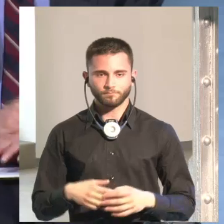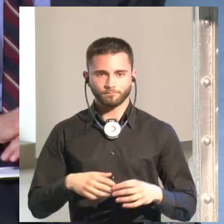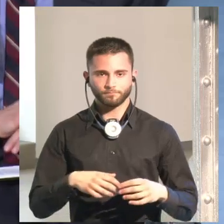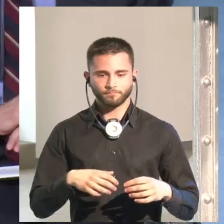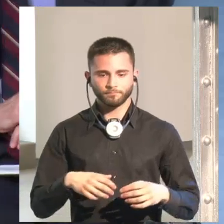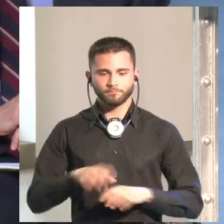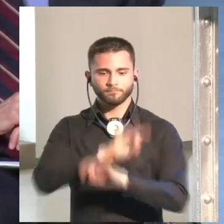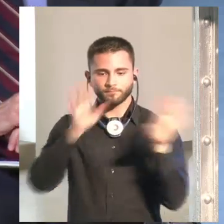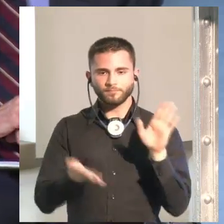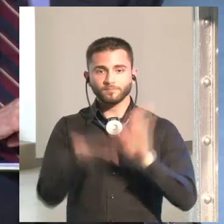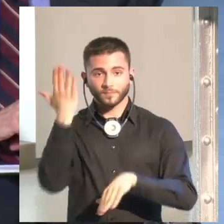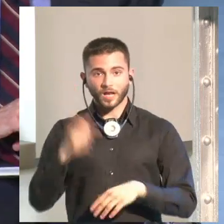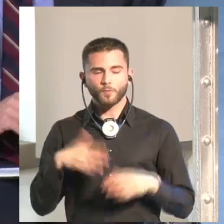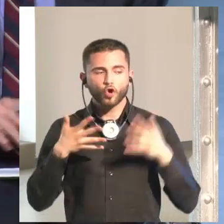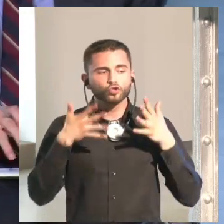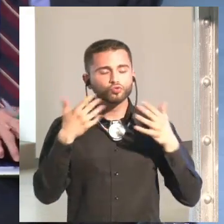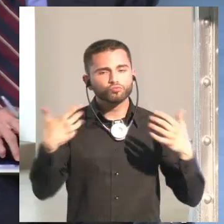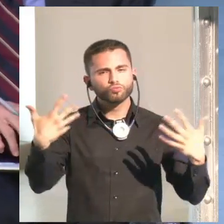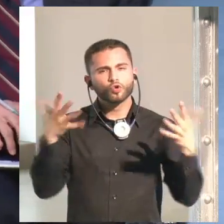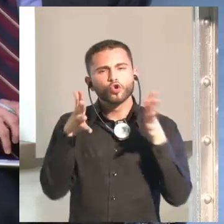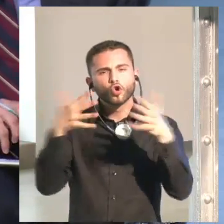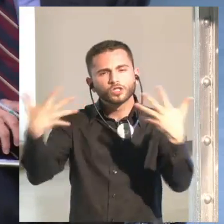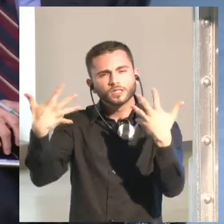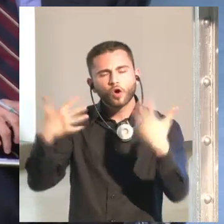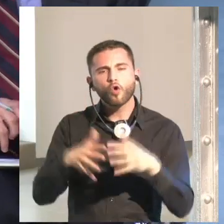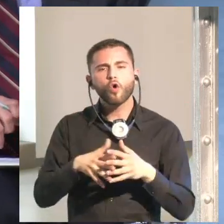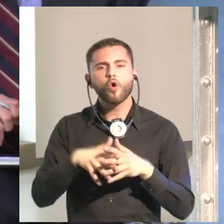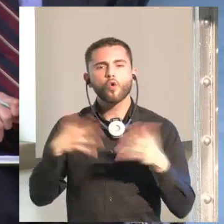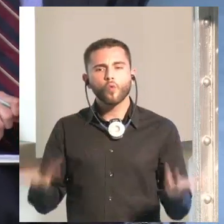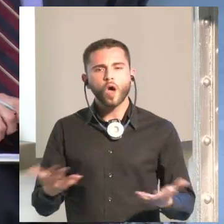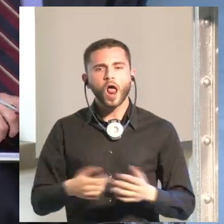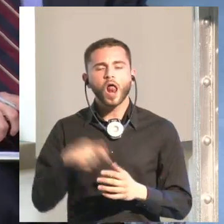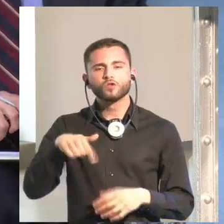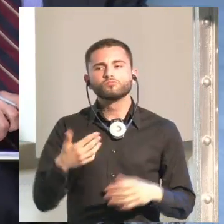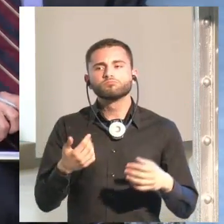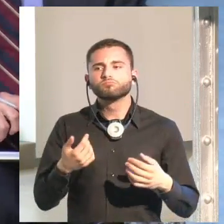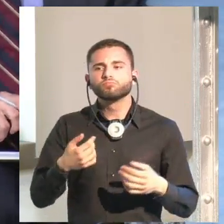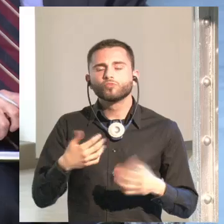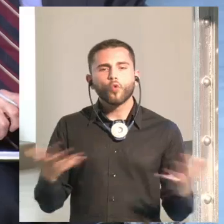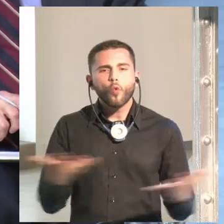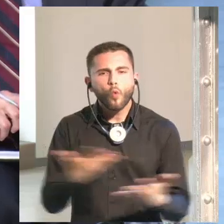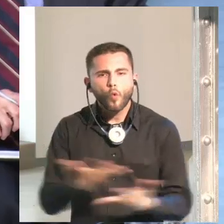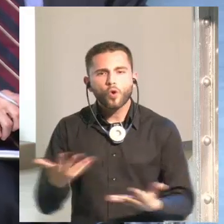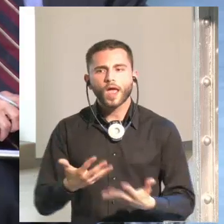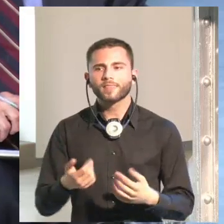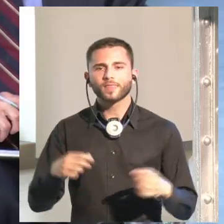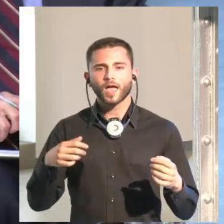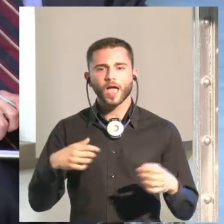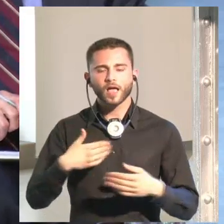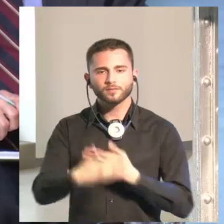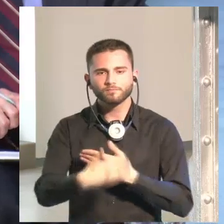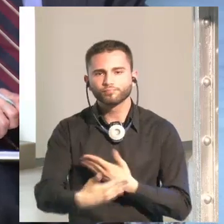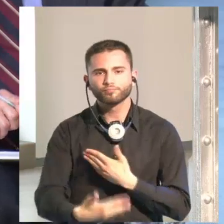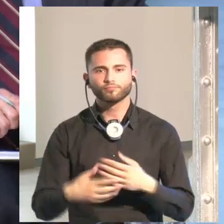tu consejo después de estudiar las opciones disponibles? ¿Qué recomiendas? ¿Qué es lo más urgente que se puede hacer a corto plazo? Yo entiendo que